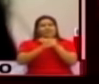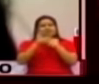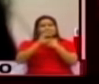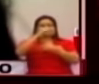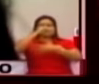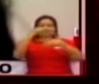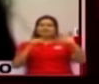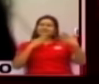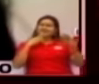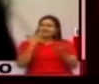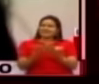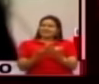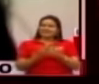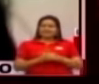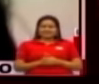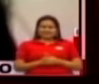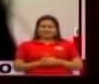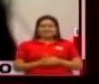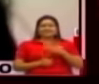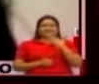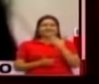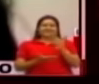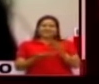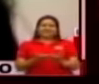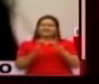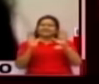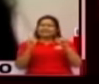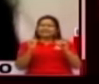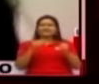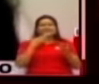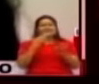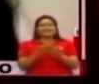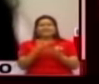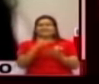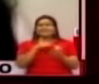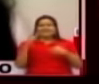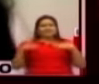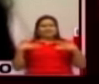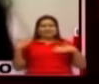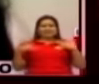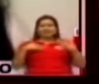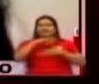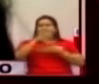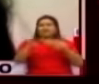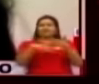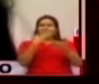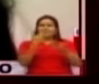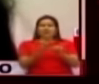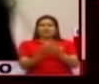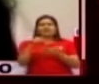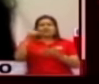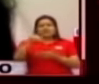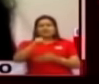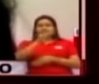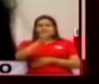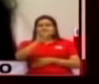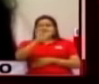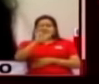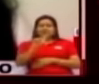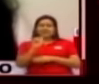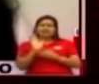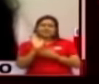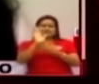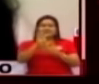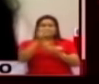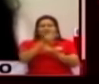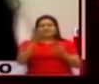toda nuestra comunidad. Gracias, gracias, Vani, es un placer para nosotros, a nombre de Pasteurizadora Quito, con nuestros productos Vita, les deseamos un